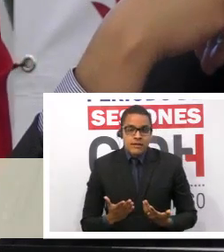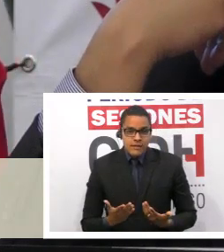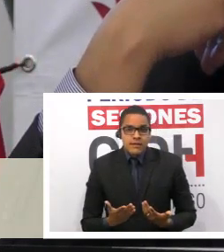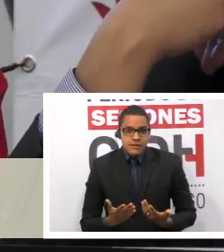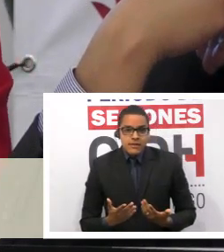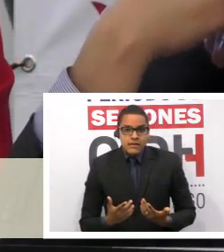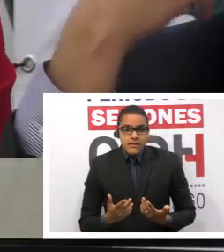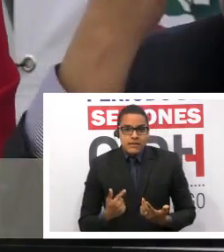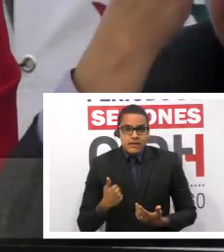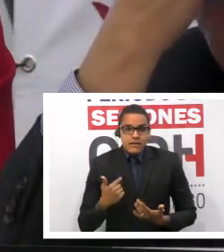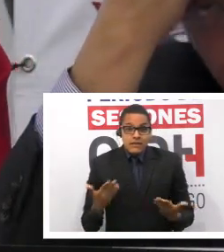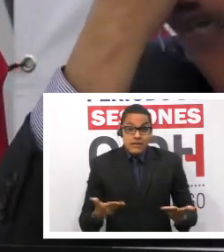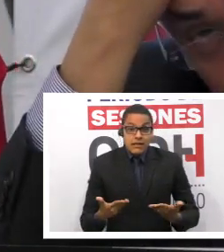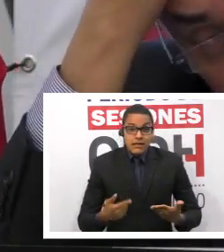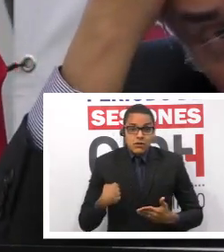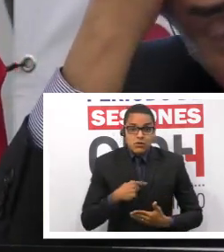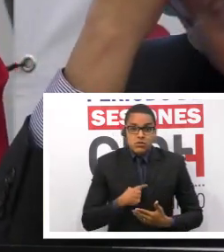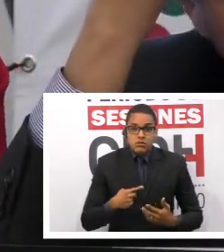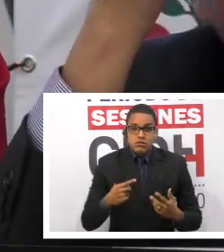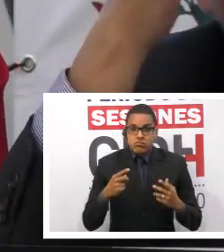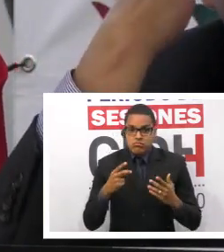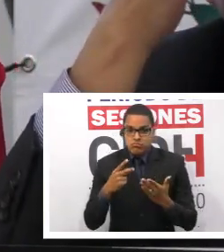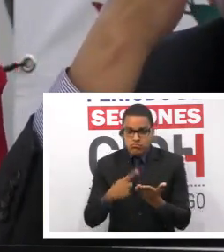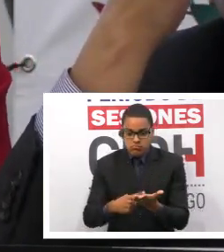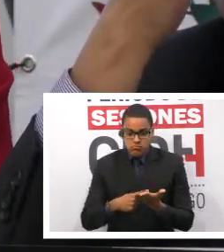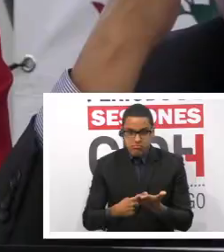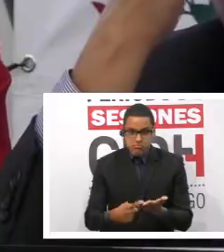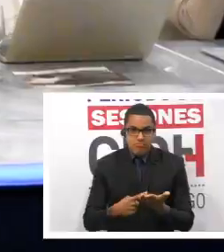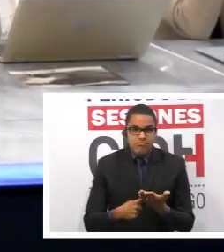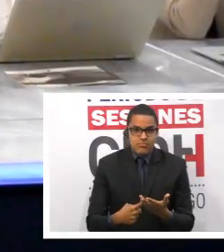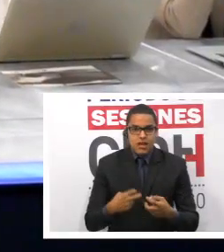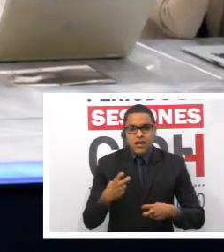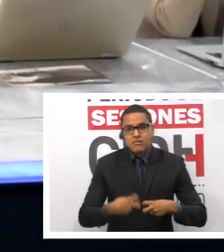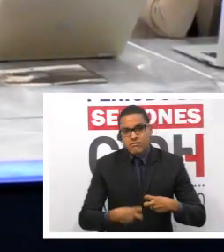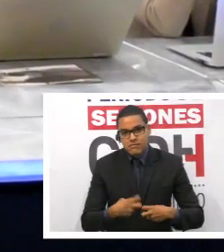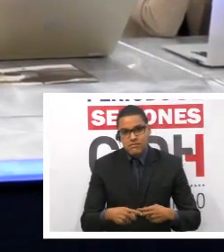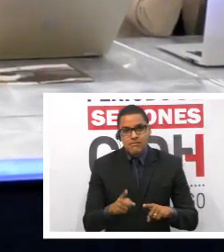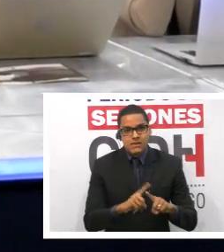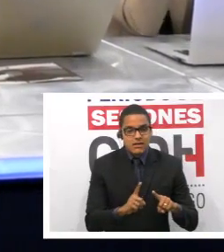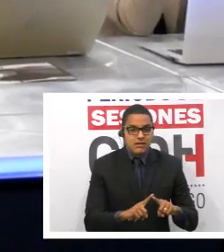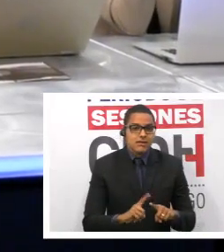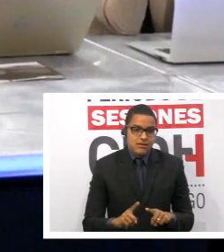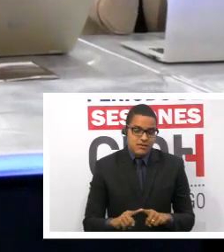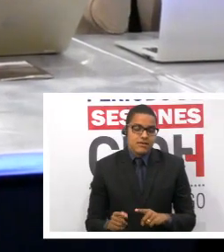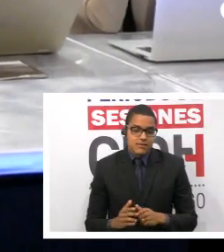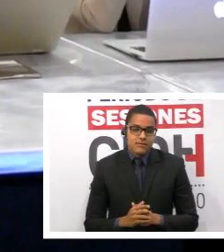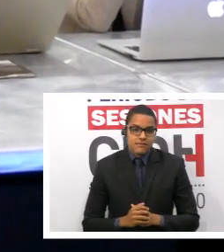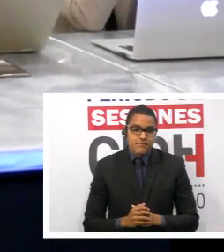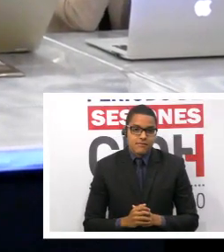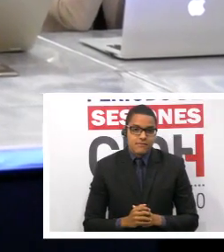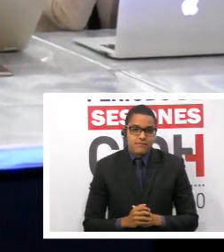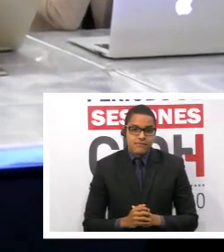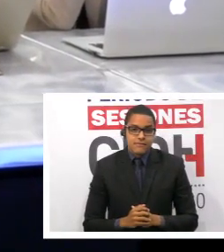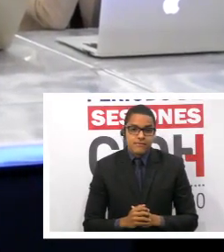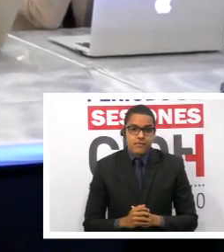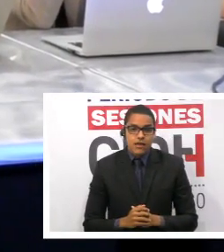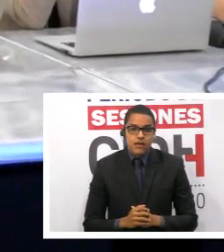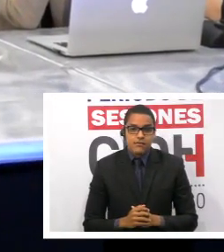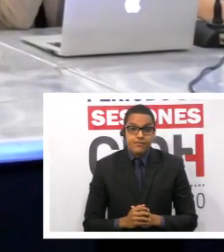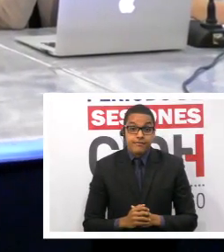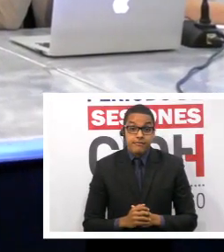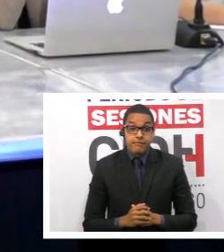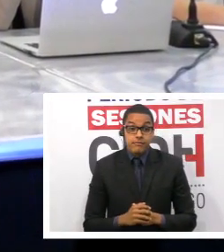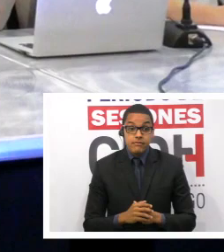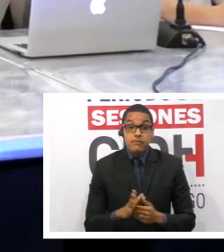lamentables retrocesos y que no son los únicos también están reflejando una tendencia de una manera tan tan clara y también